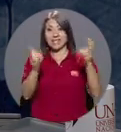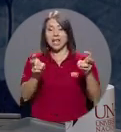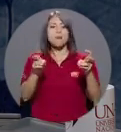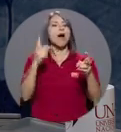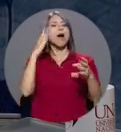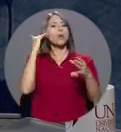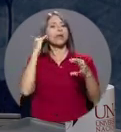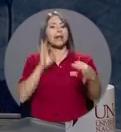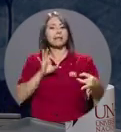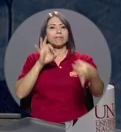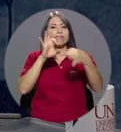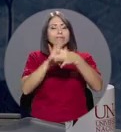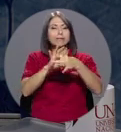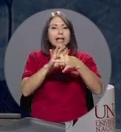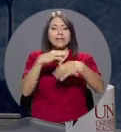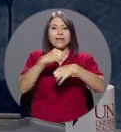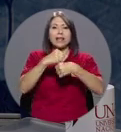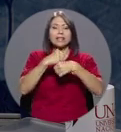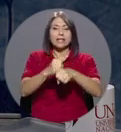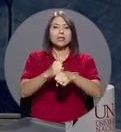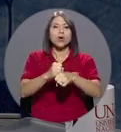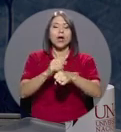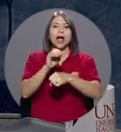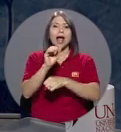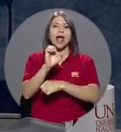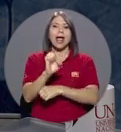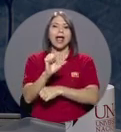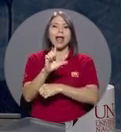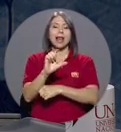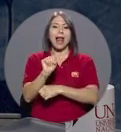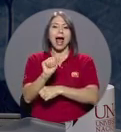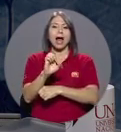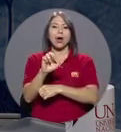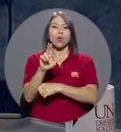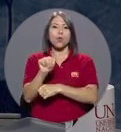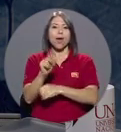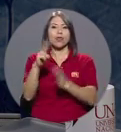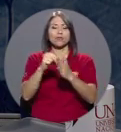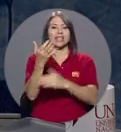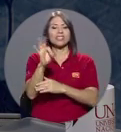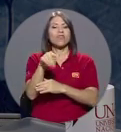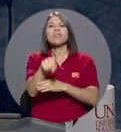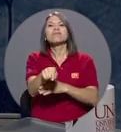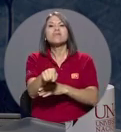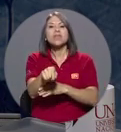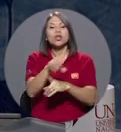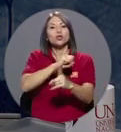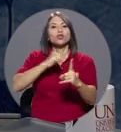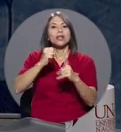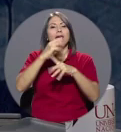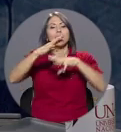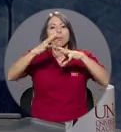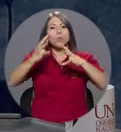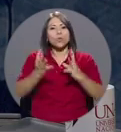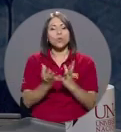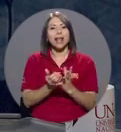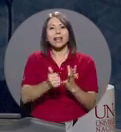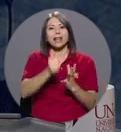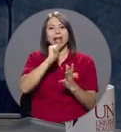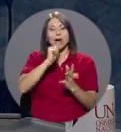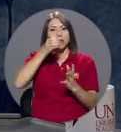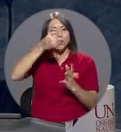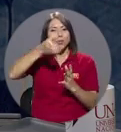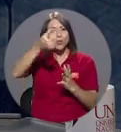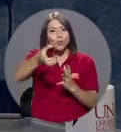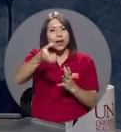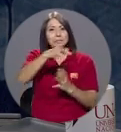tema precisamente en el marco de la realización del LACUA 2019, que es la reunión de la Sociedad Mundial de Acuicultura,